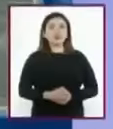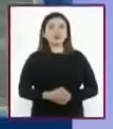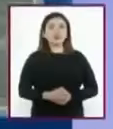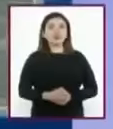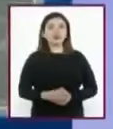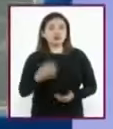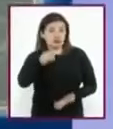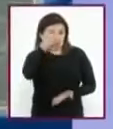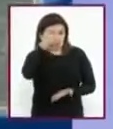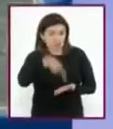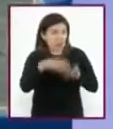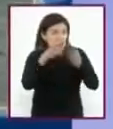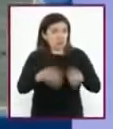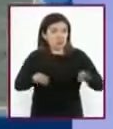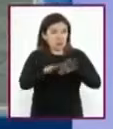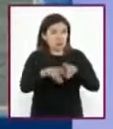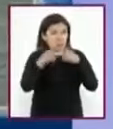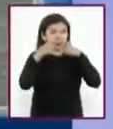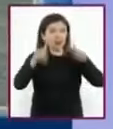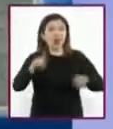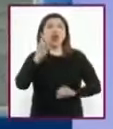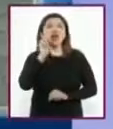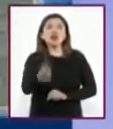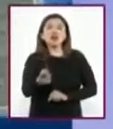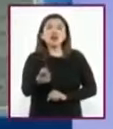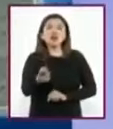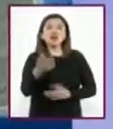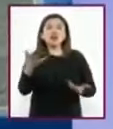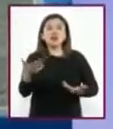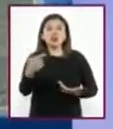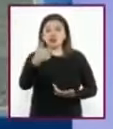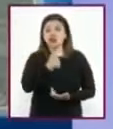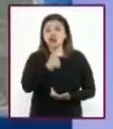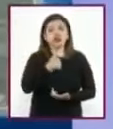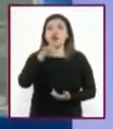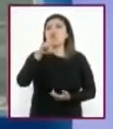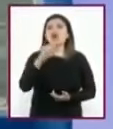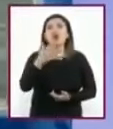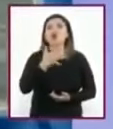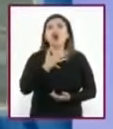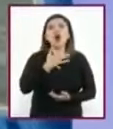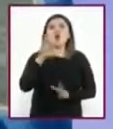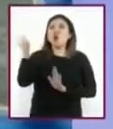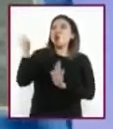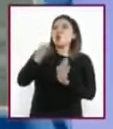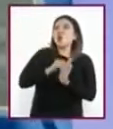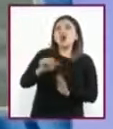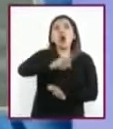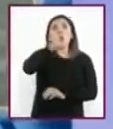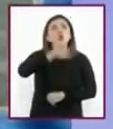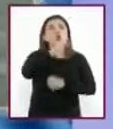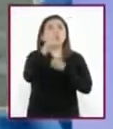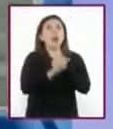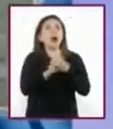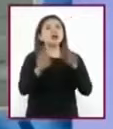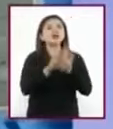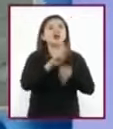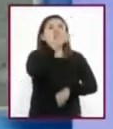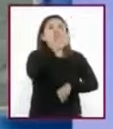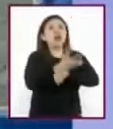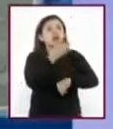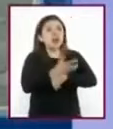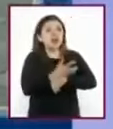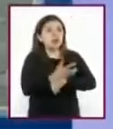Creo que la diferencia fundamental es que nosotros no tenemos influencias desde otros países como es Estados